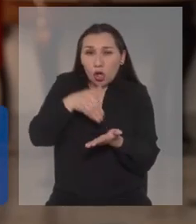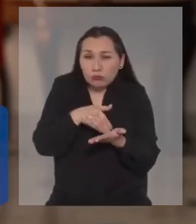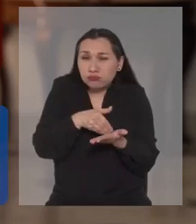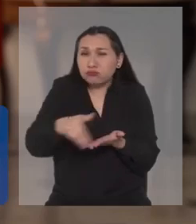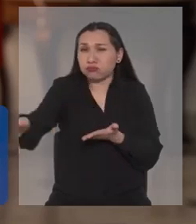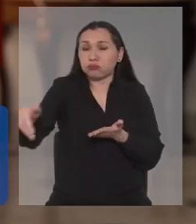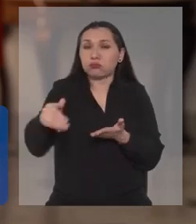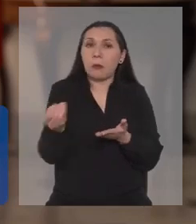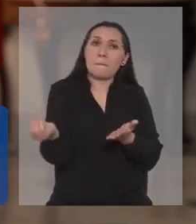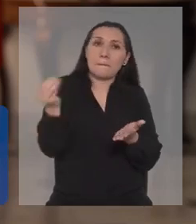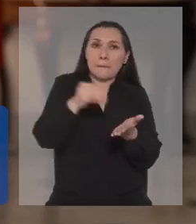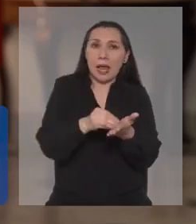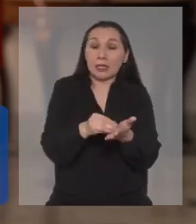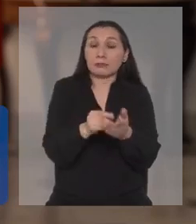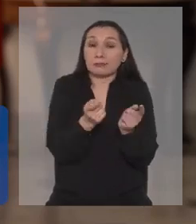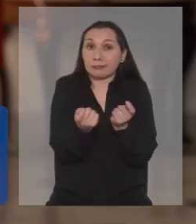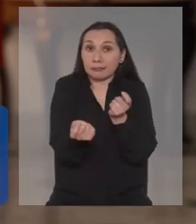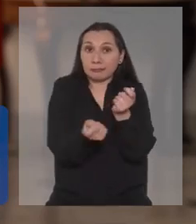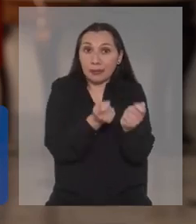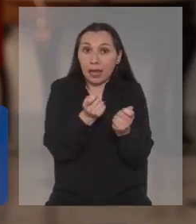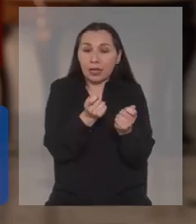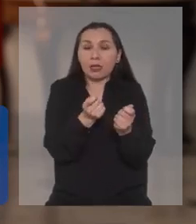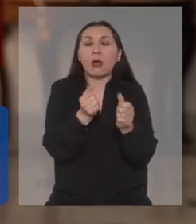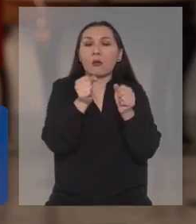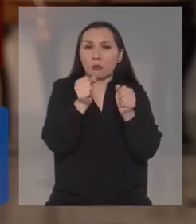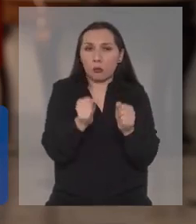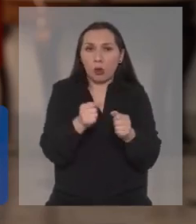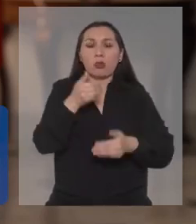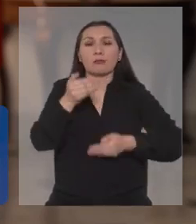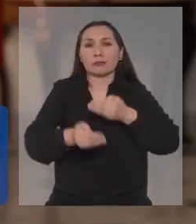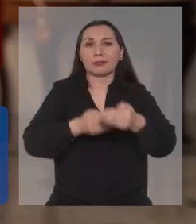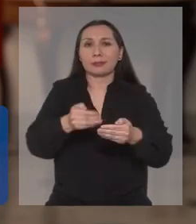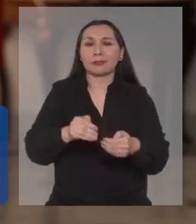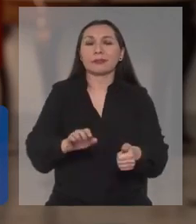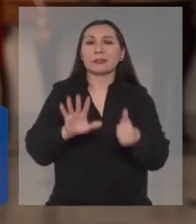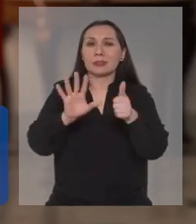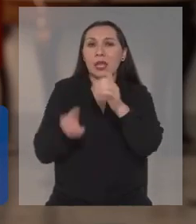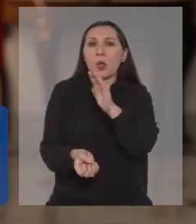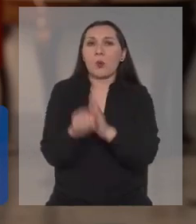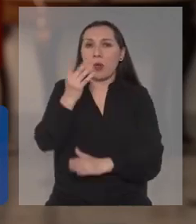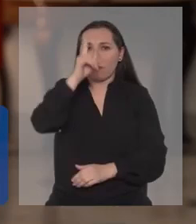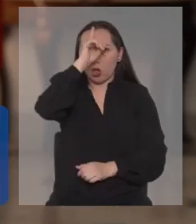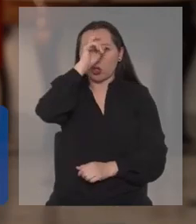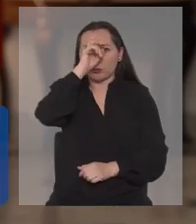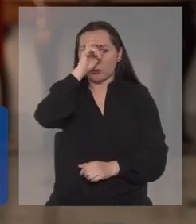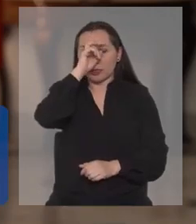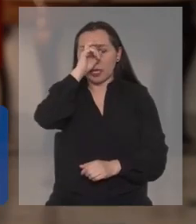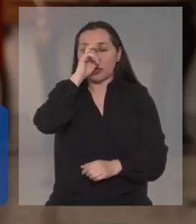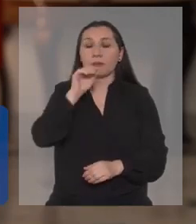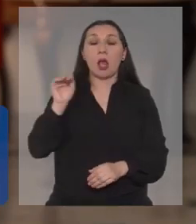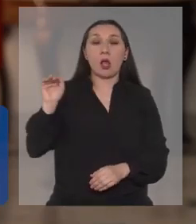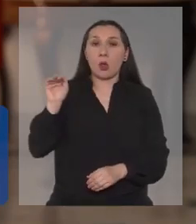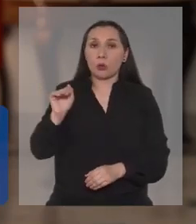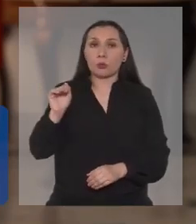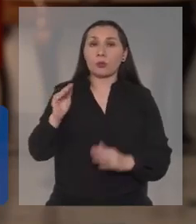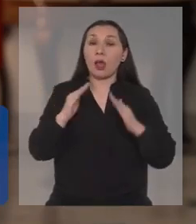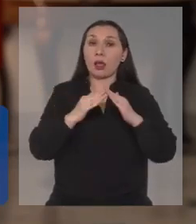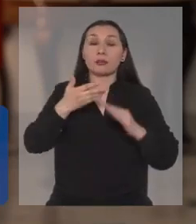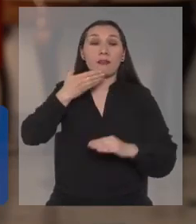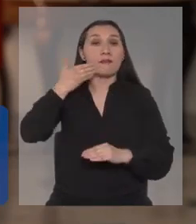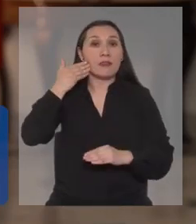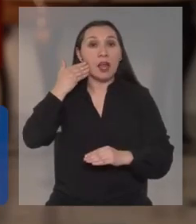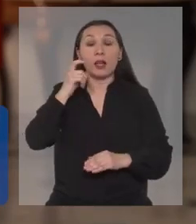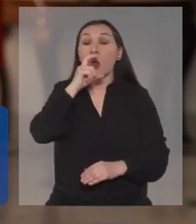pesos adicionales con estos recursos pondremos en marcha seis nuevos hospitales en alto hospicio